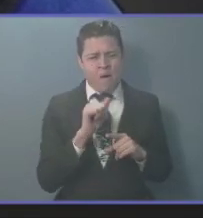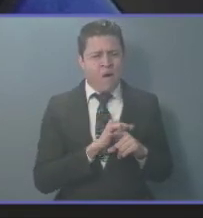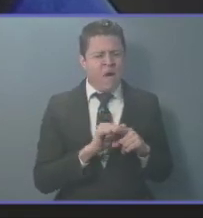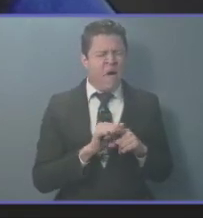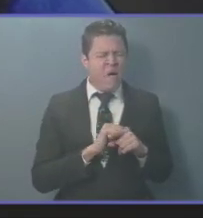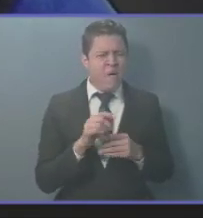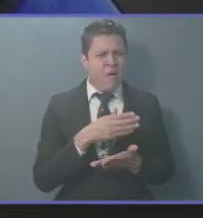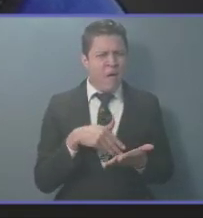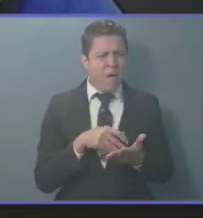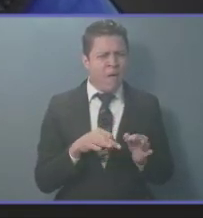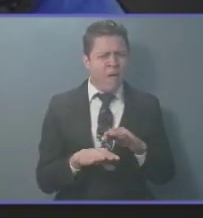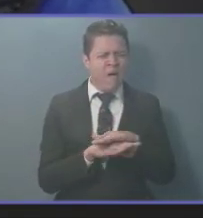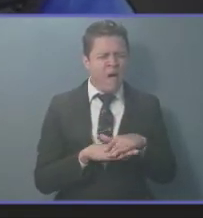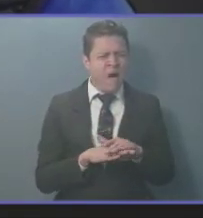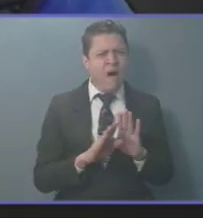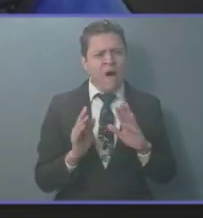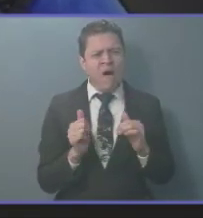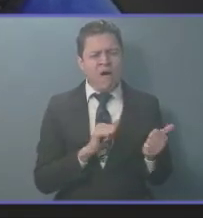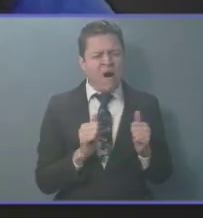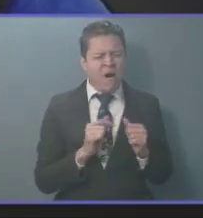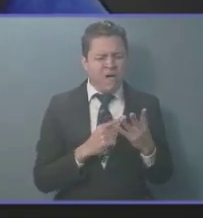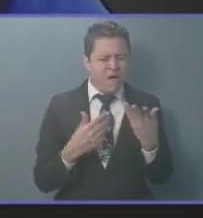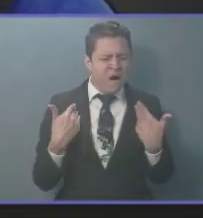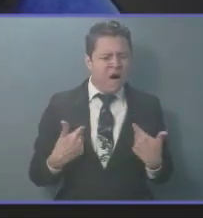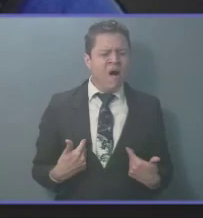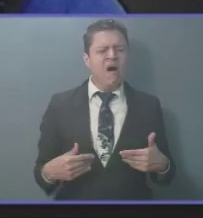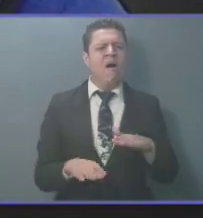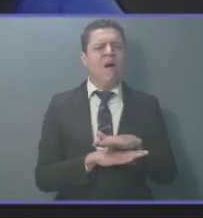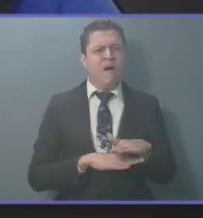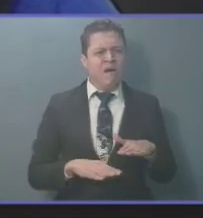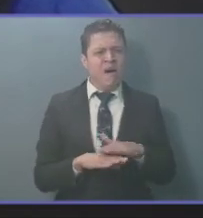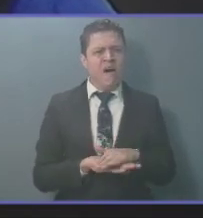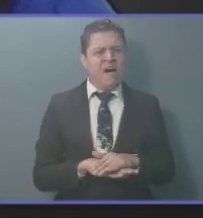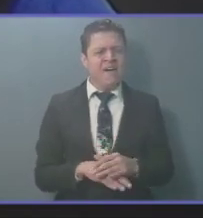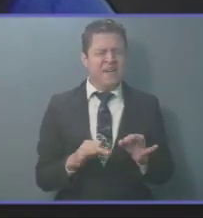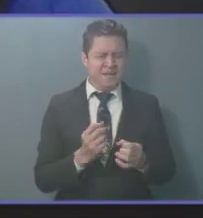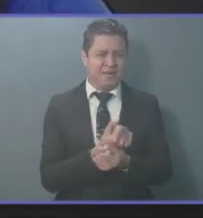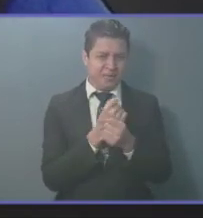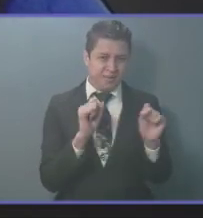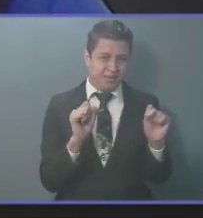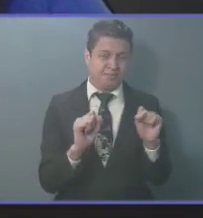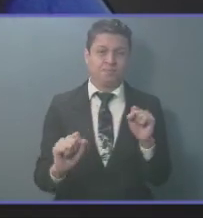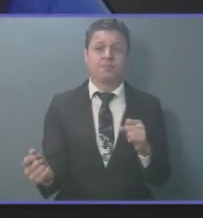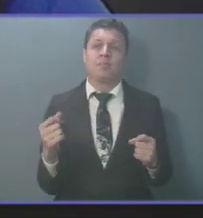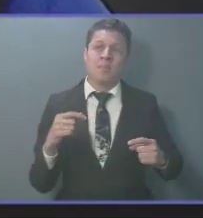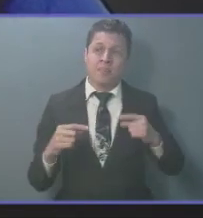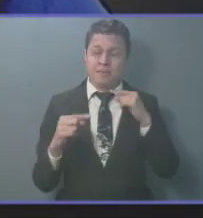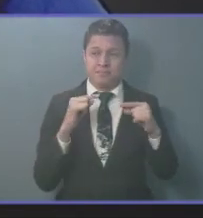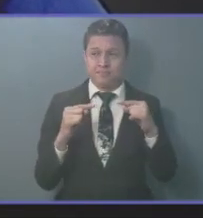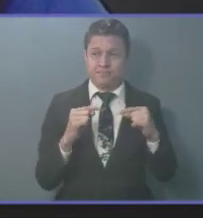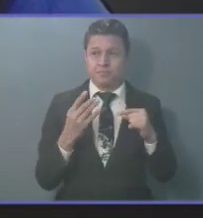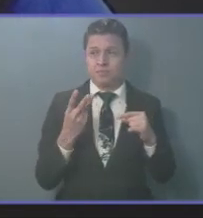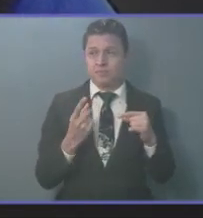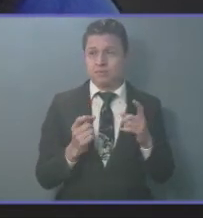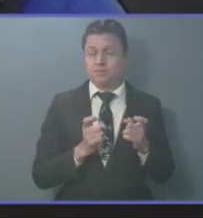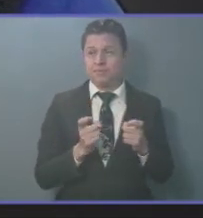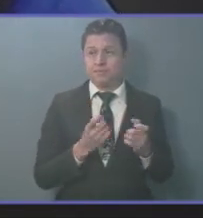núcleo esencial de ciertos derechos fundamentales como la libertad, la autonomía, el trabajo y la